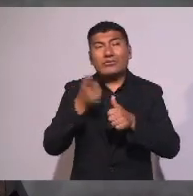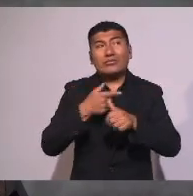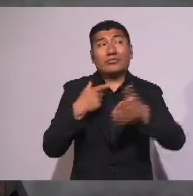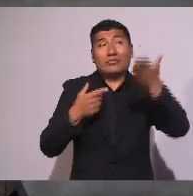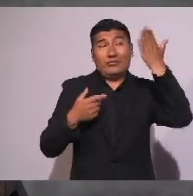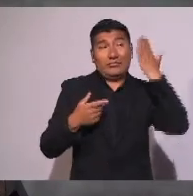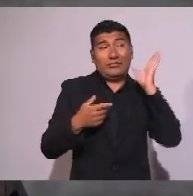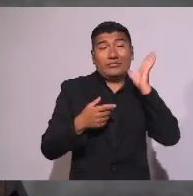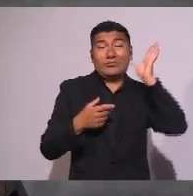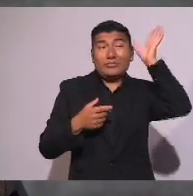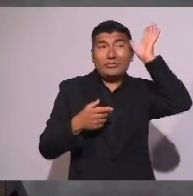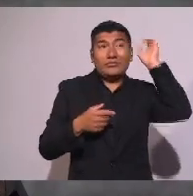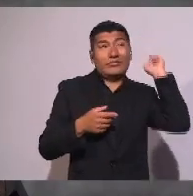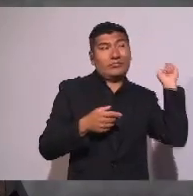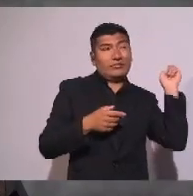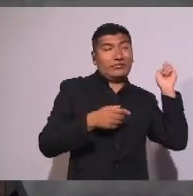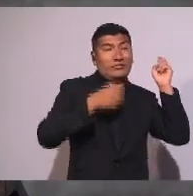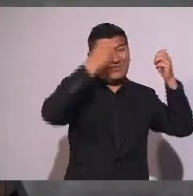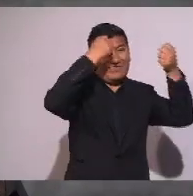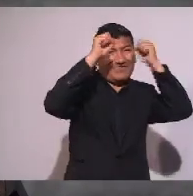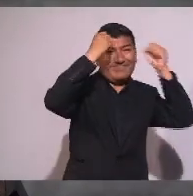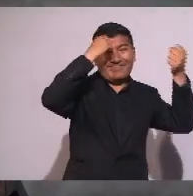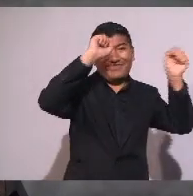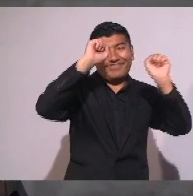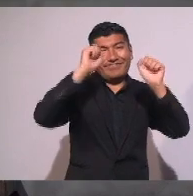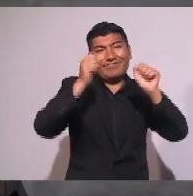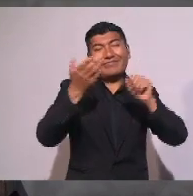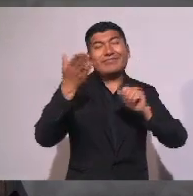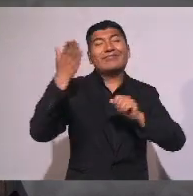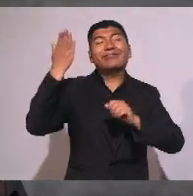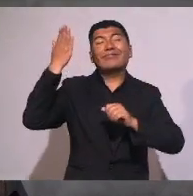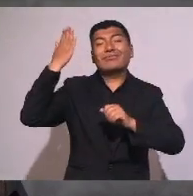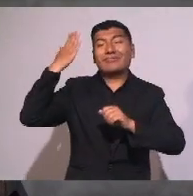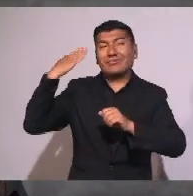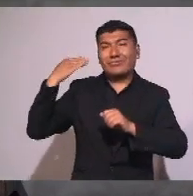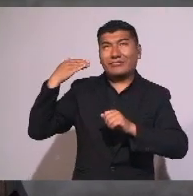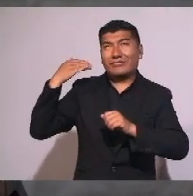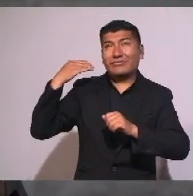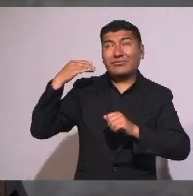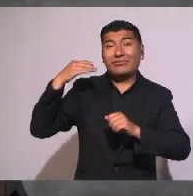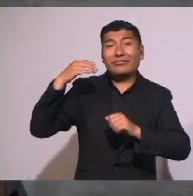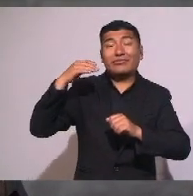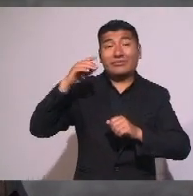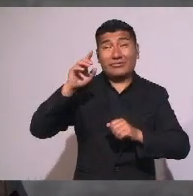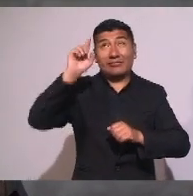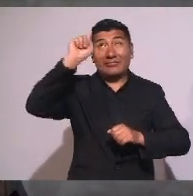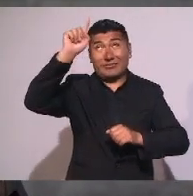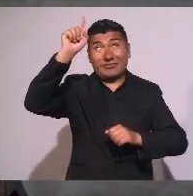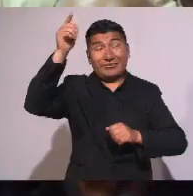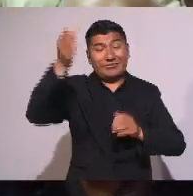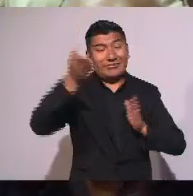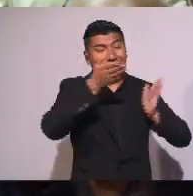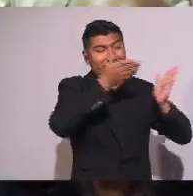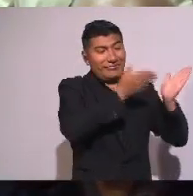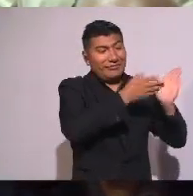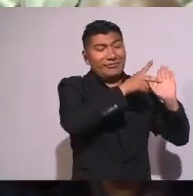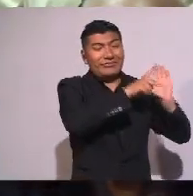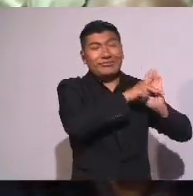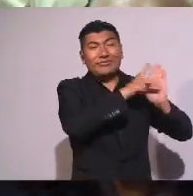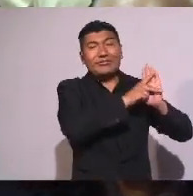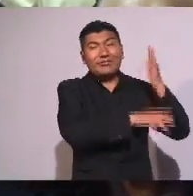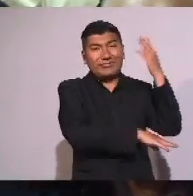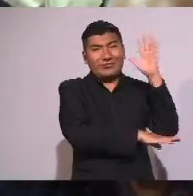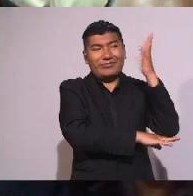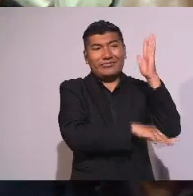que desobedecieron ya al principio? Les había puesto una prohibición, no comer del árbol del bien